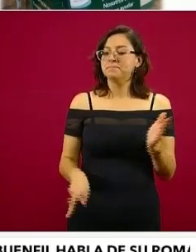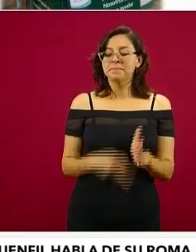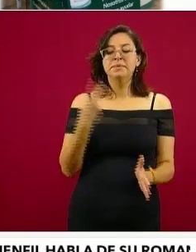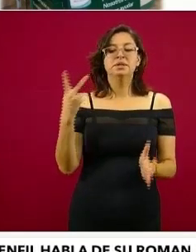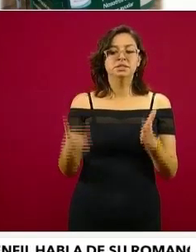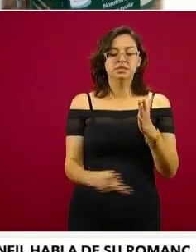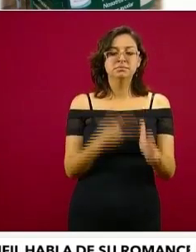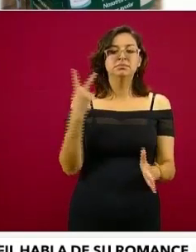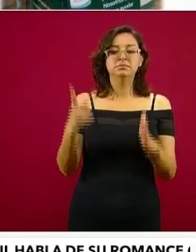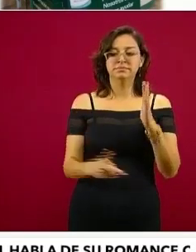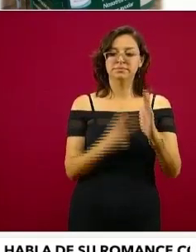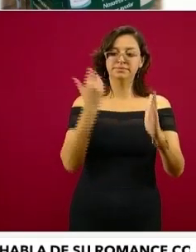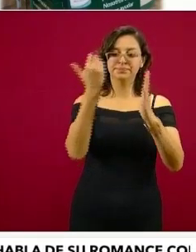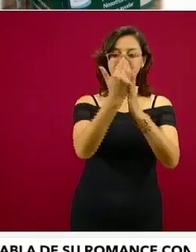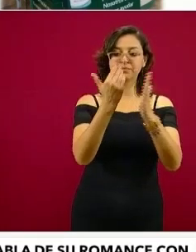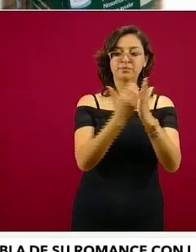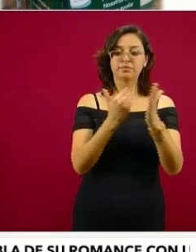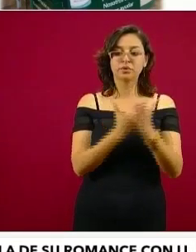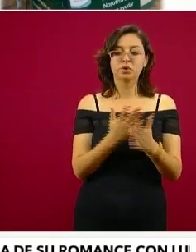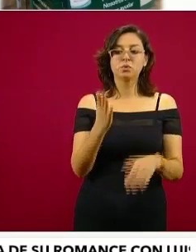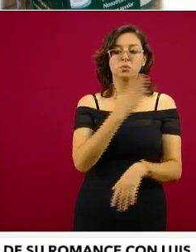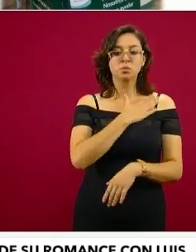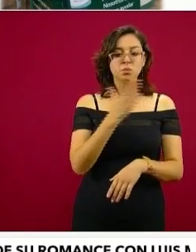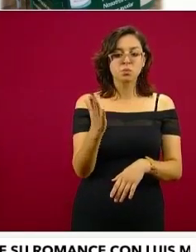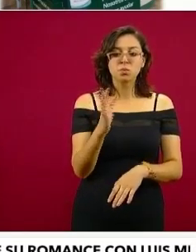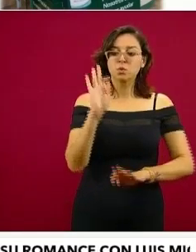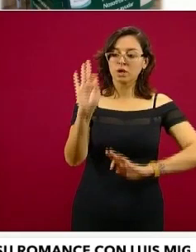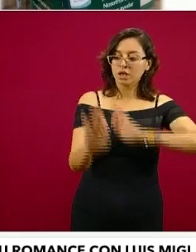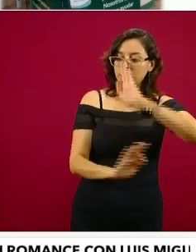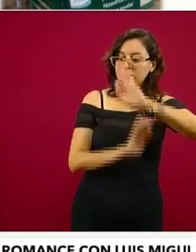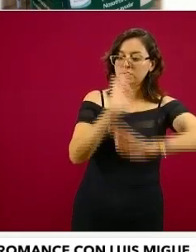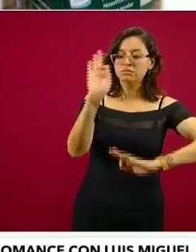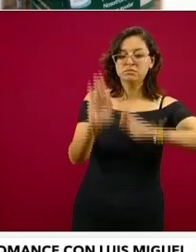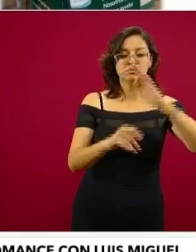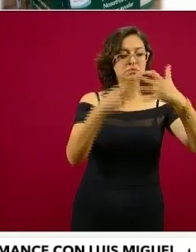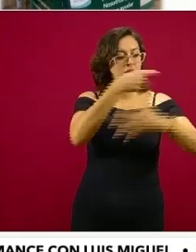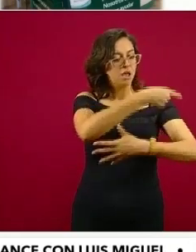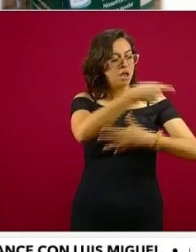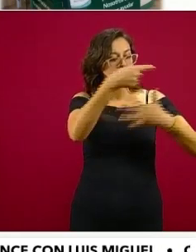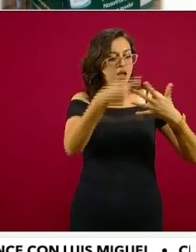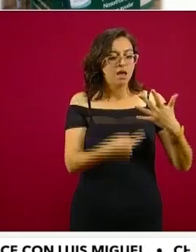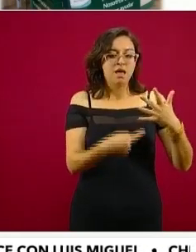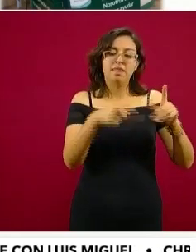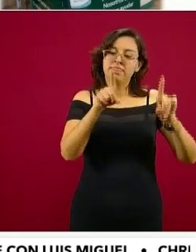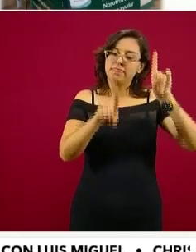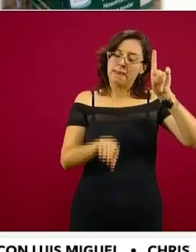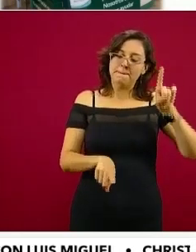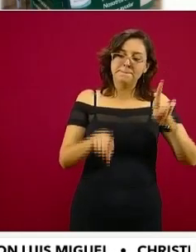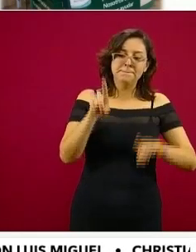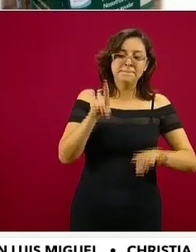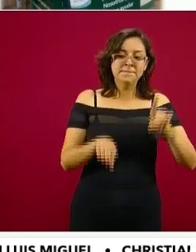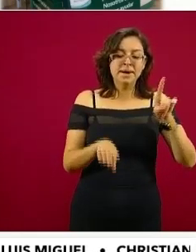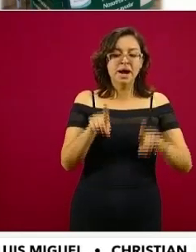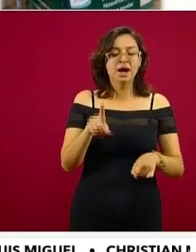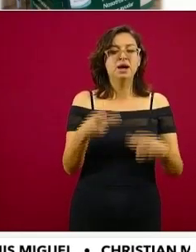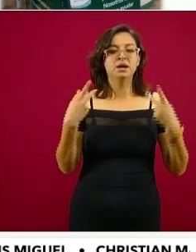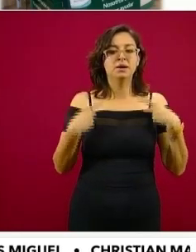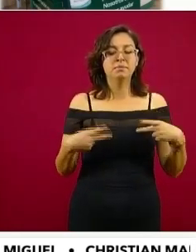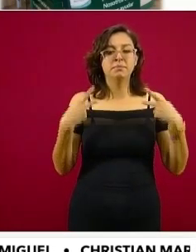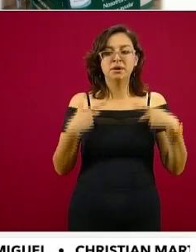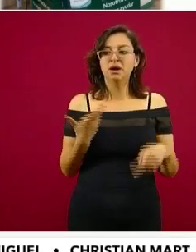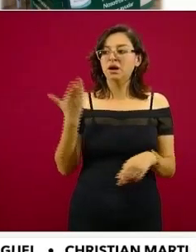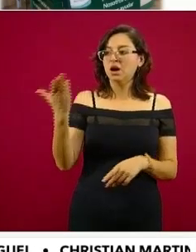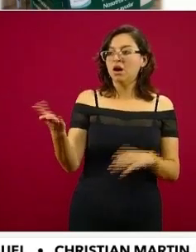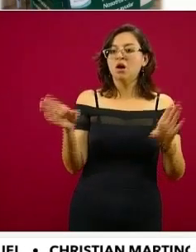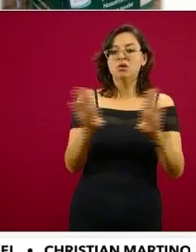nuestro protocolo de buen trato trata de diferentes opciones dependiendo cómo acude la persona a